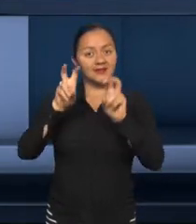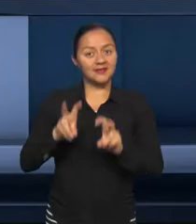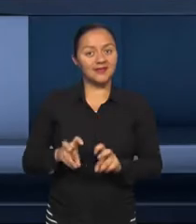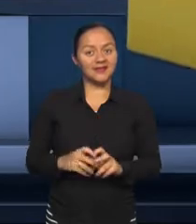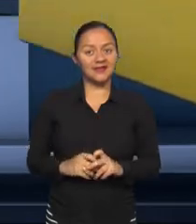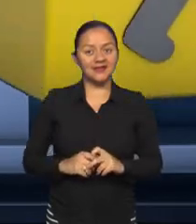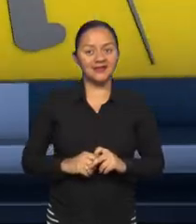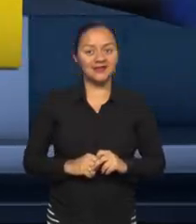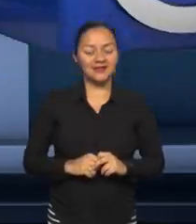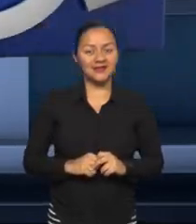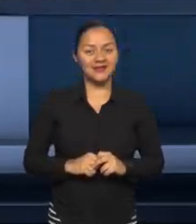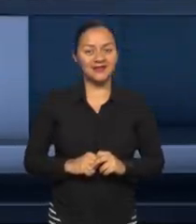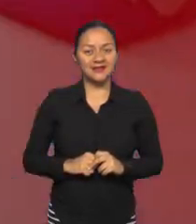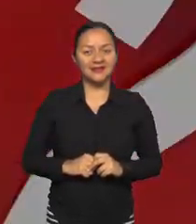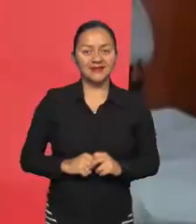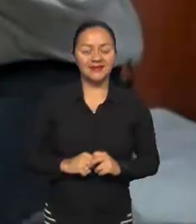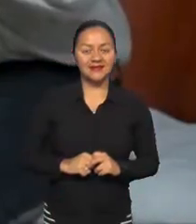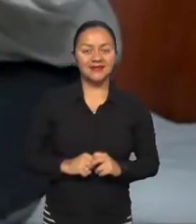temáticas.